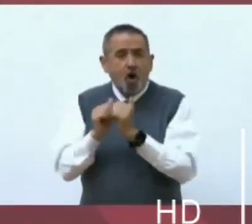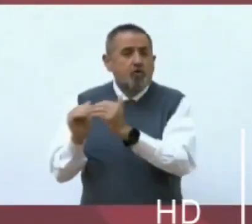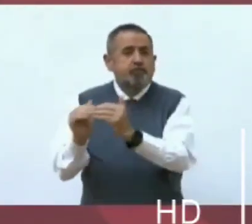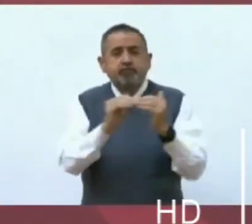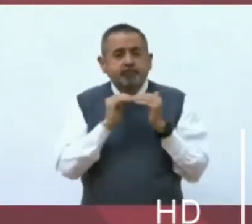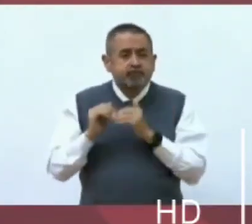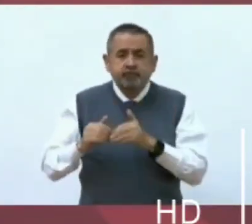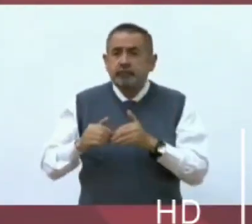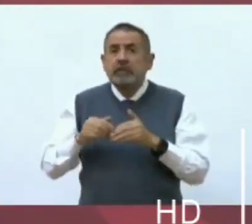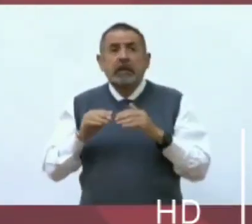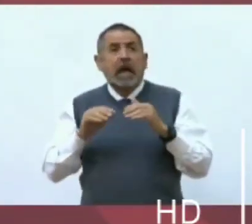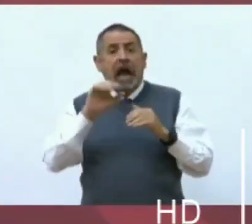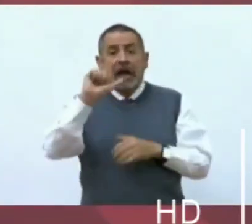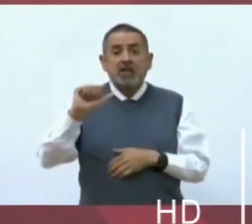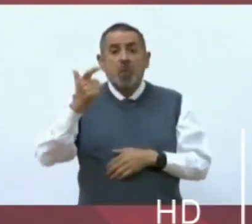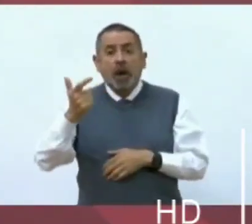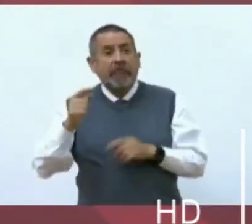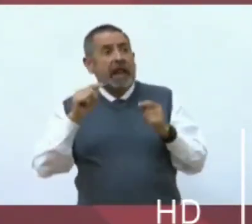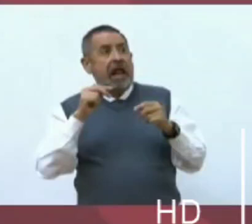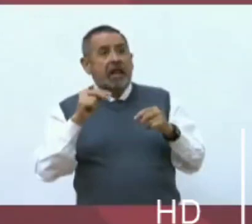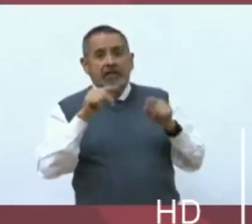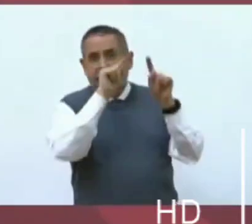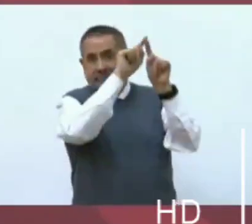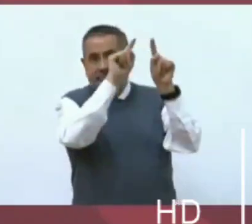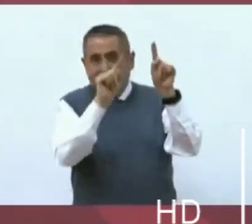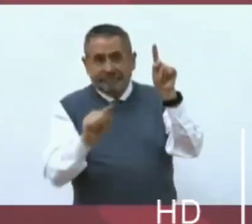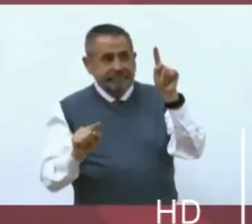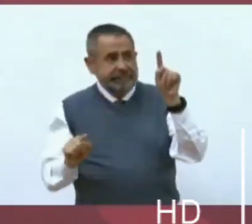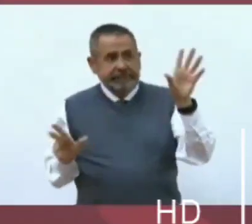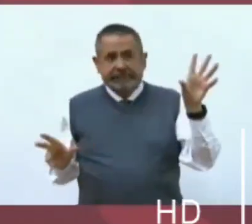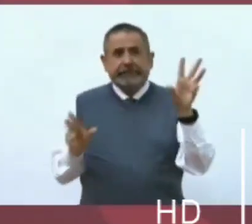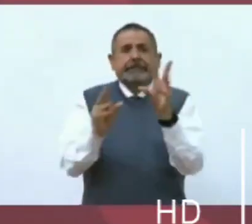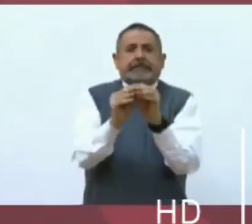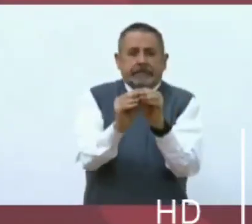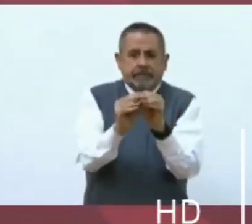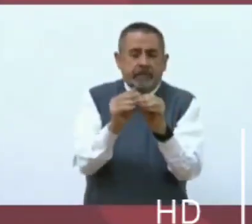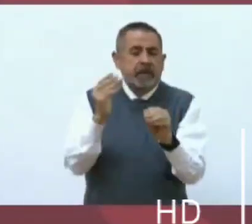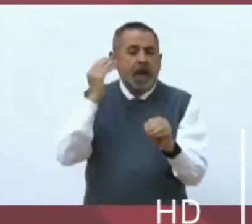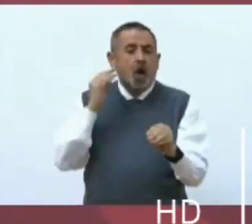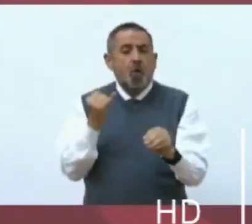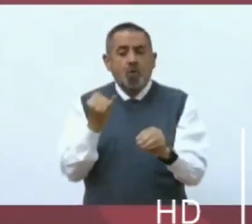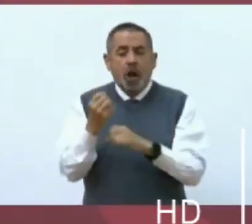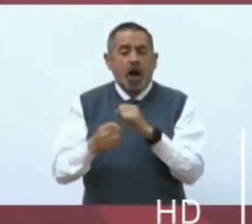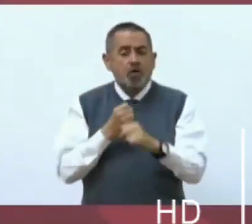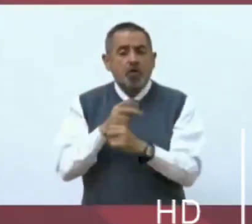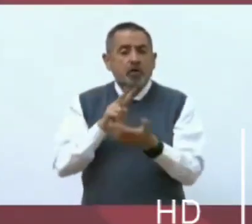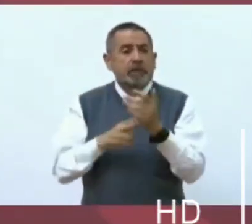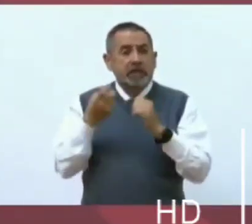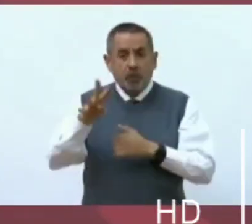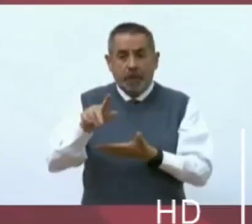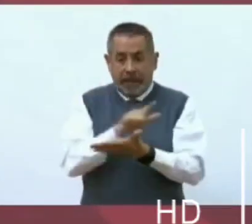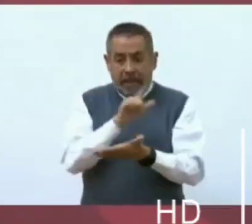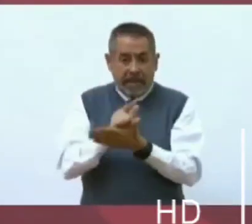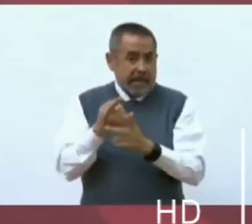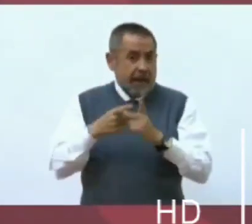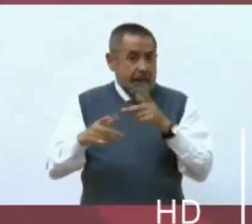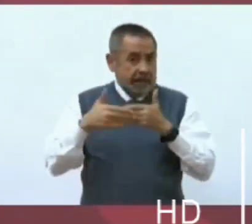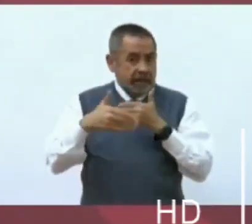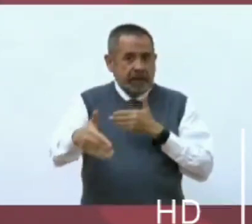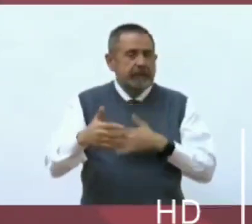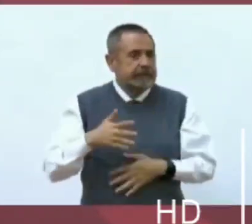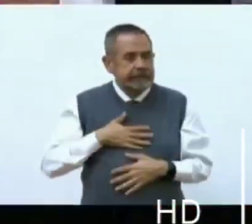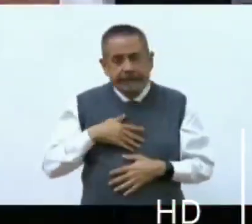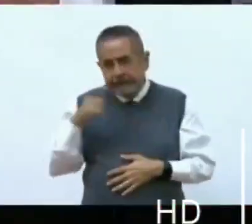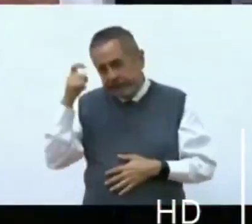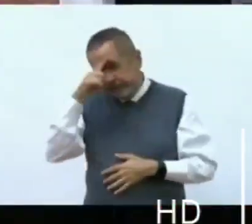de los archivos. A partir de la entrada en vigor de la Ley General de Archivos en junio de 2019, el desafío más importante